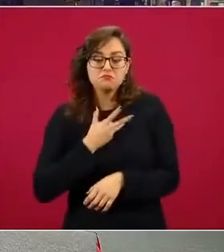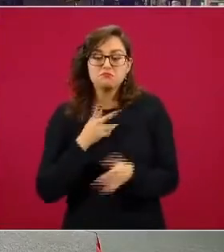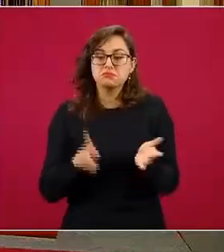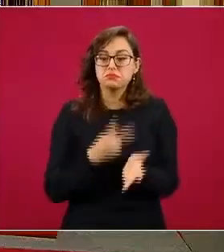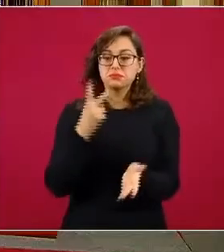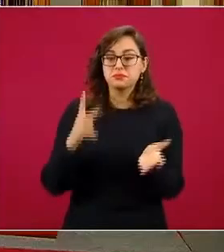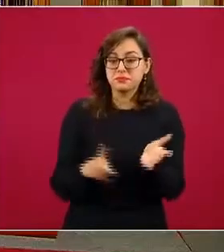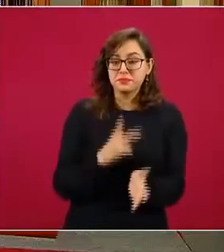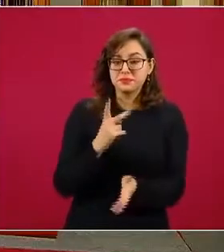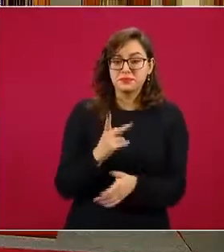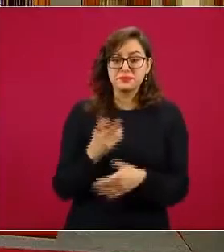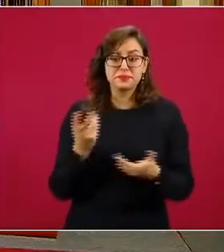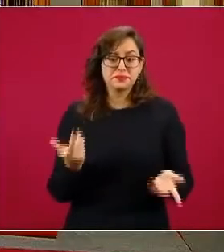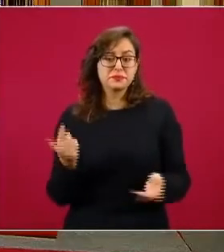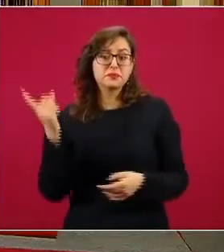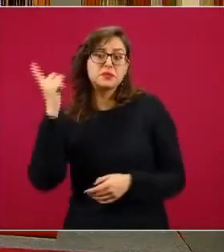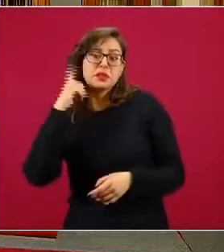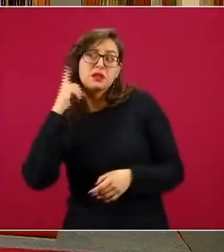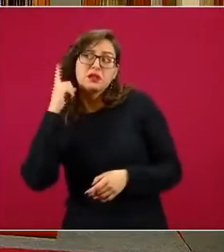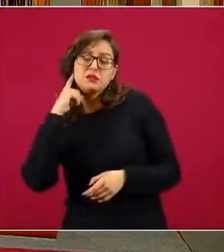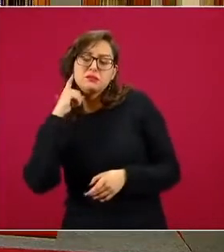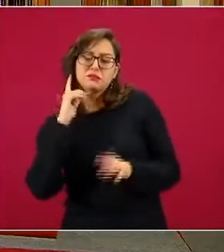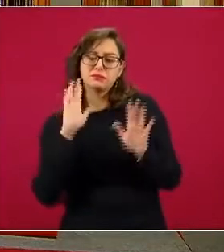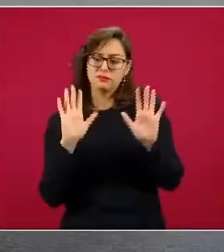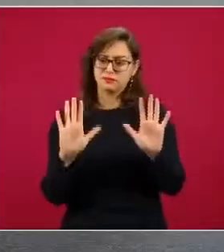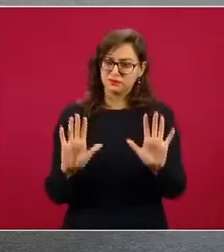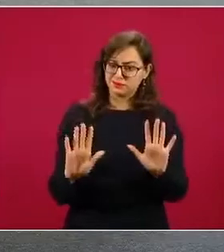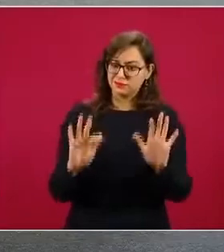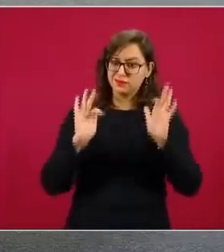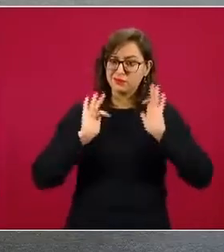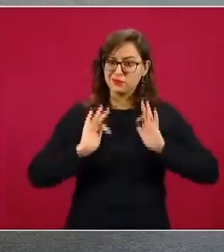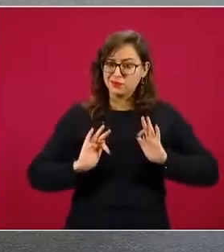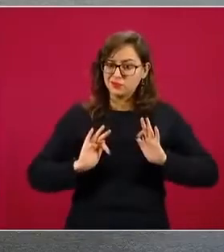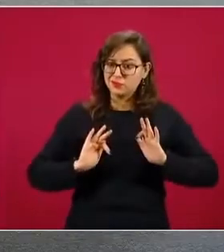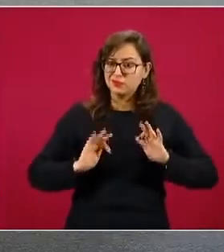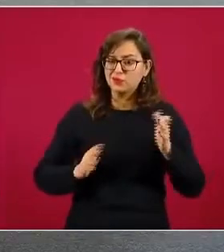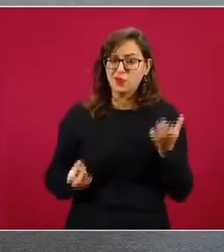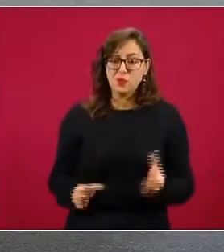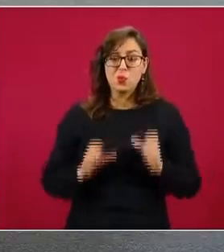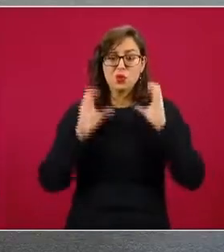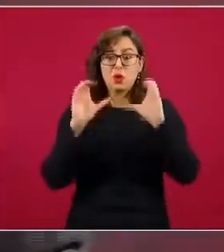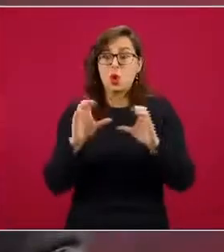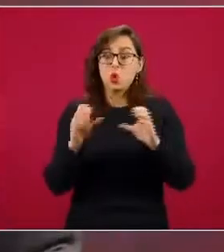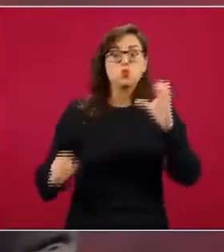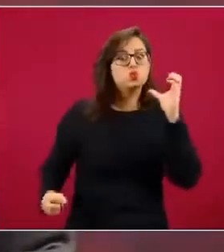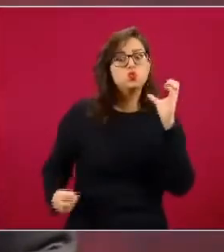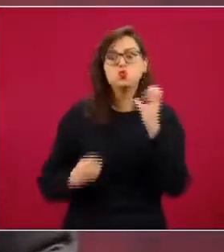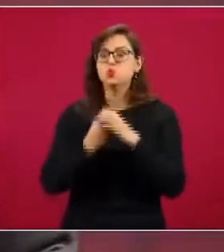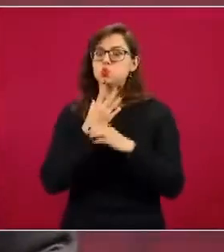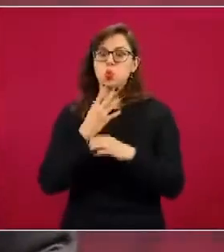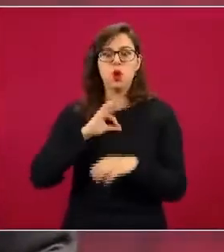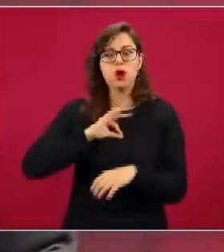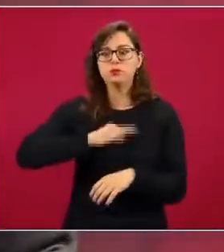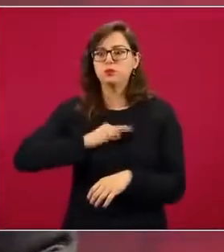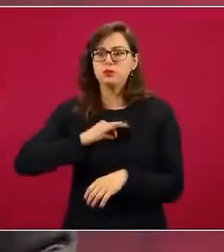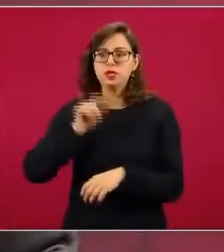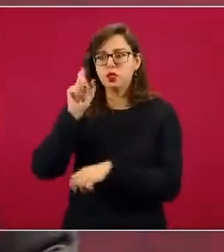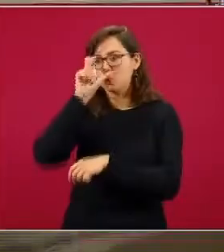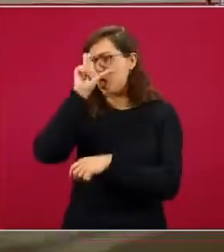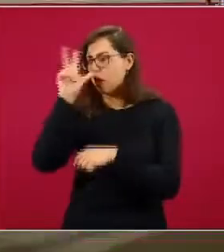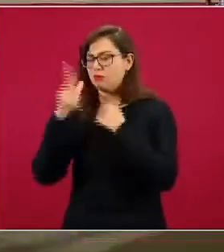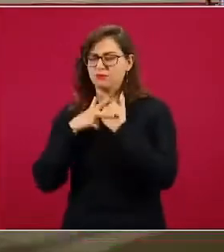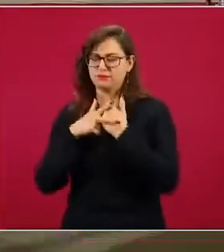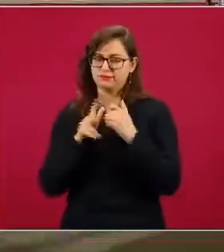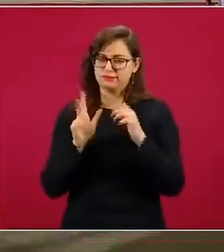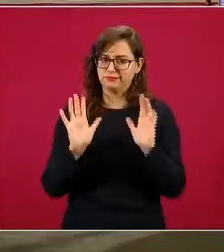Entonces siempre hay que tomar con cautela cuando aparecen estas noticias de la nueva cepa que está rondando Europa y va a ser más